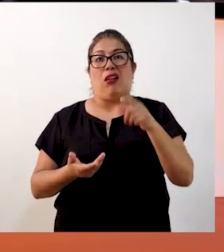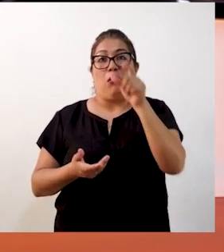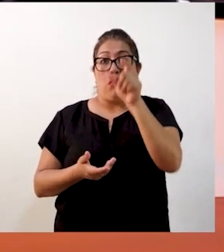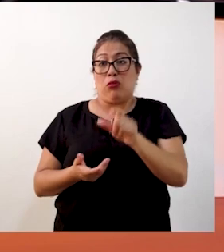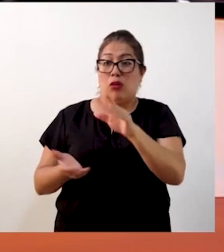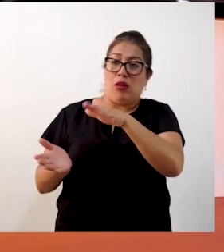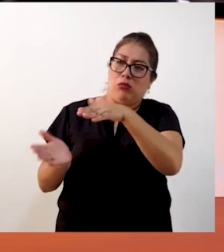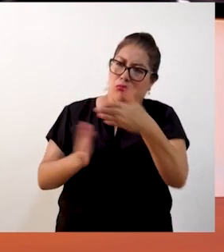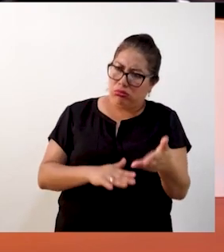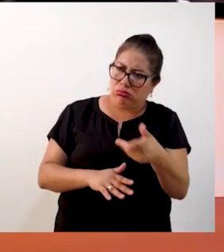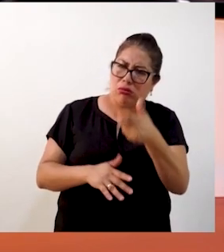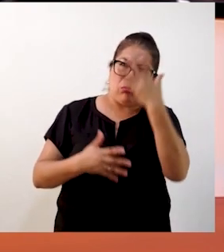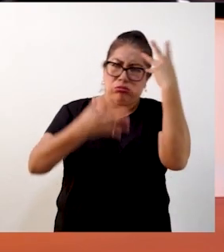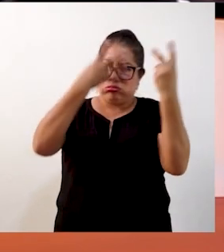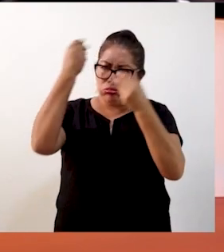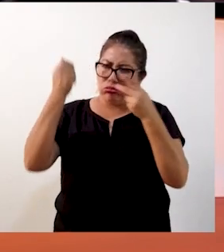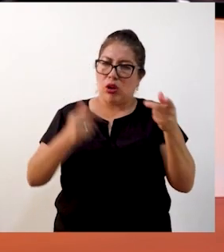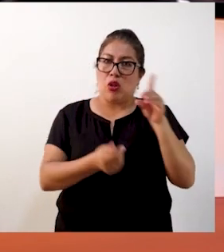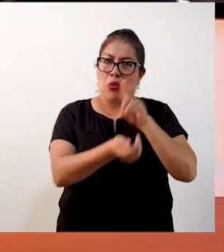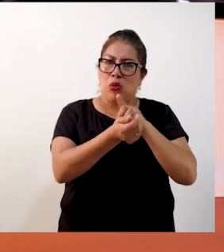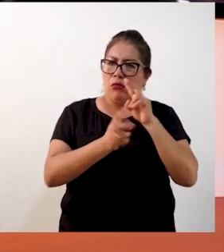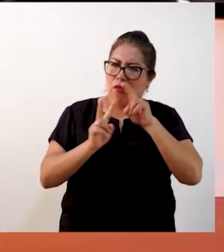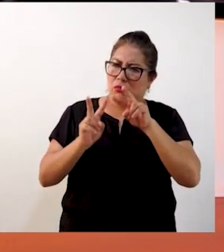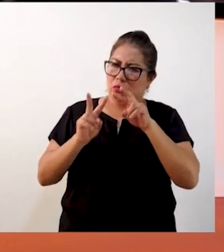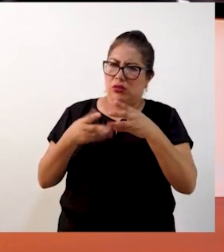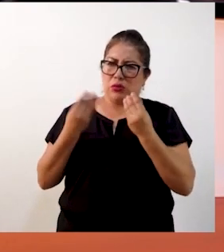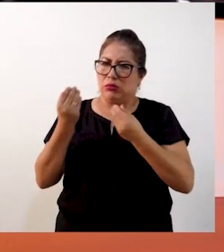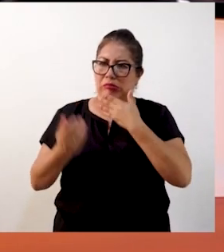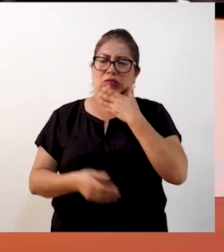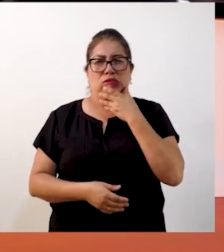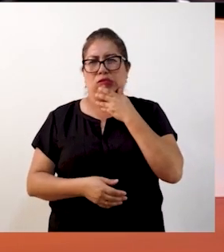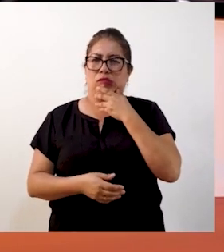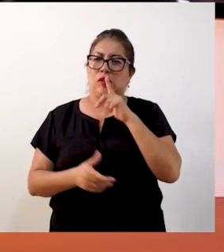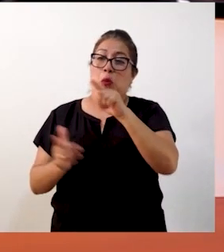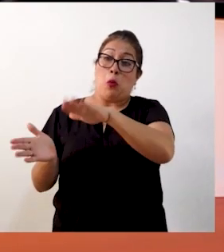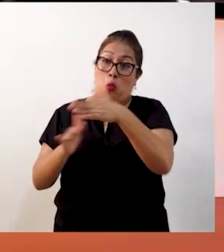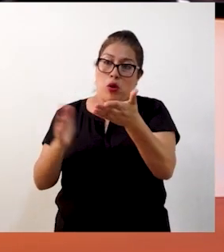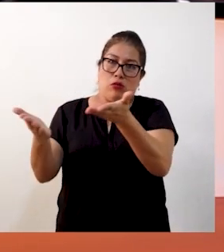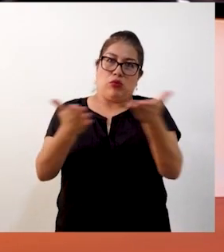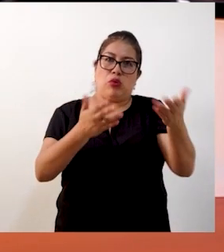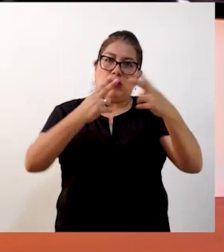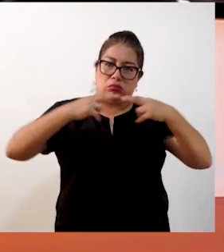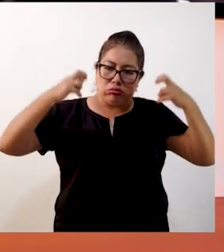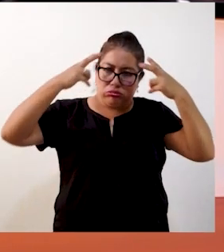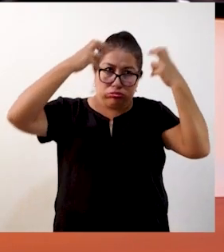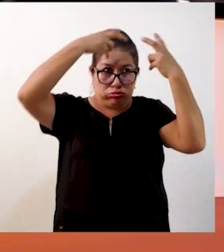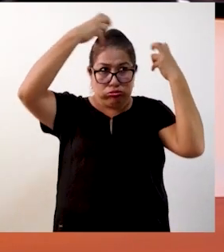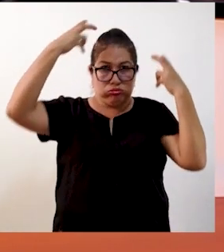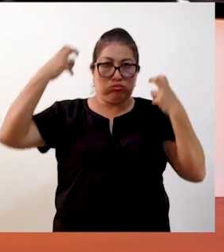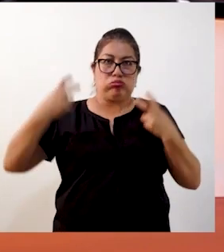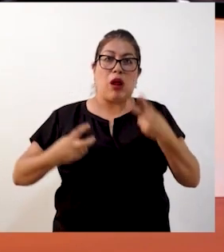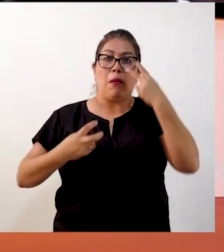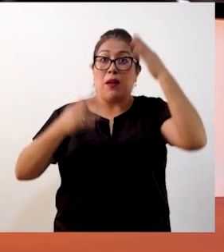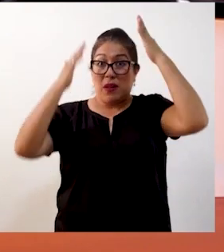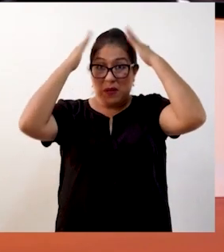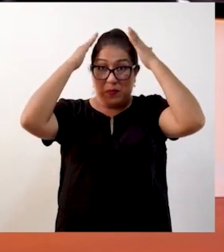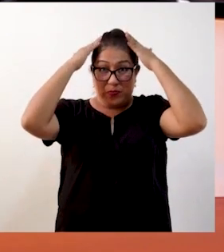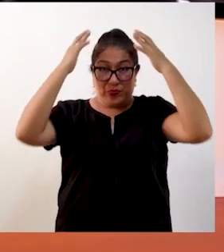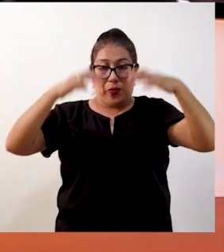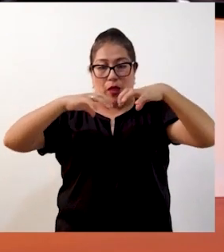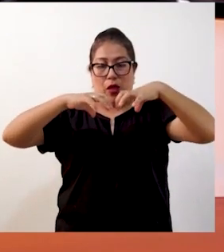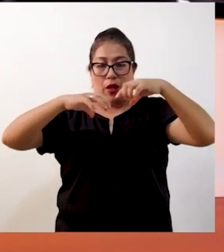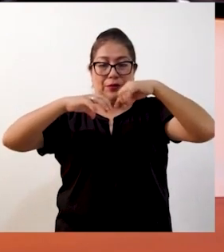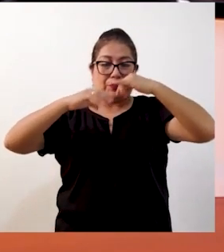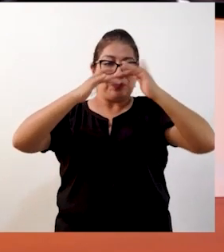Alzheimer miró que esta mujer, esta paciente que él tuvo, tenía unas inclusiones, o sea, unas manchitas en sus